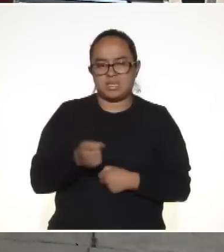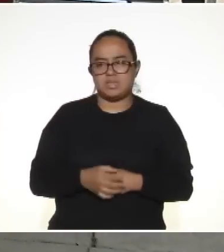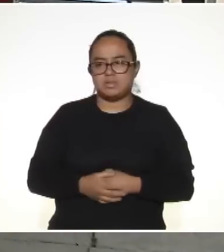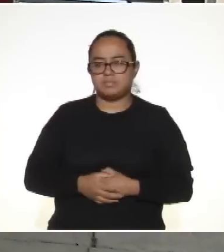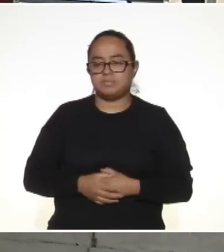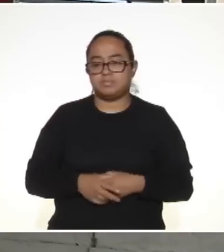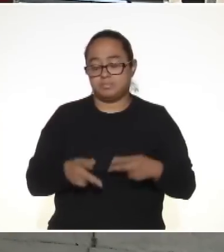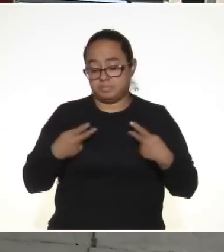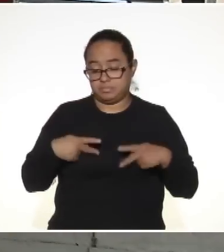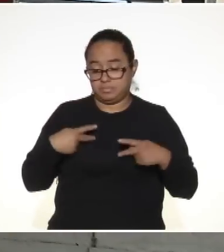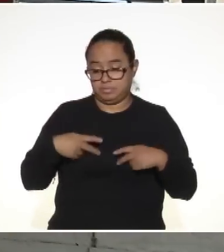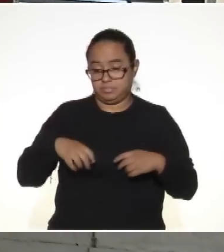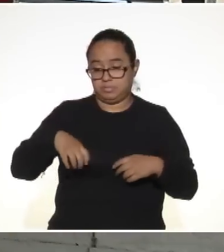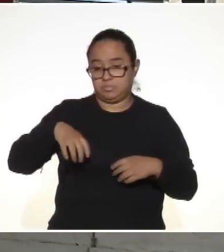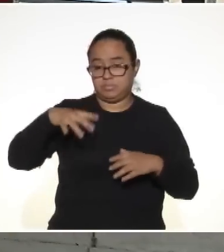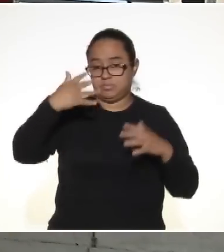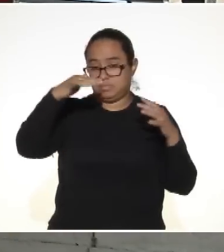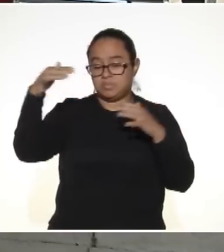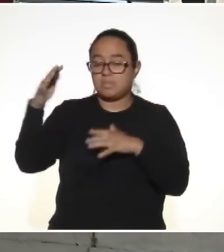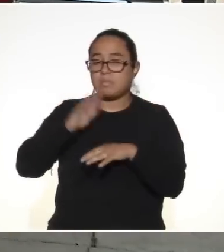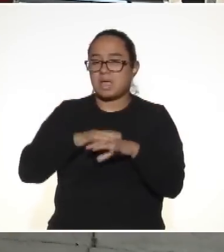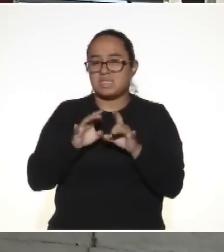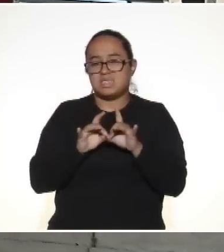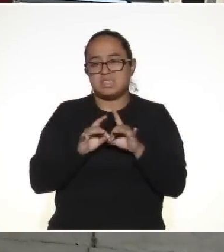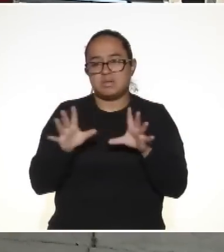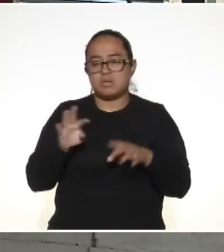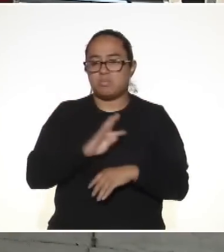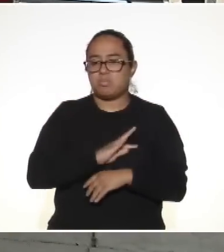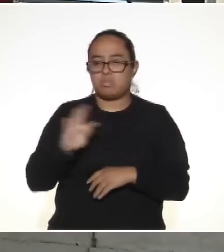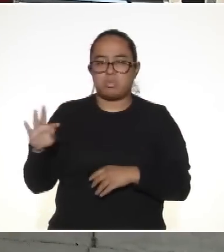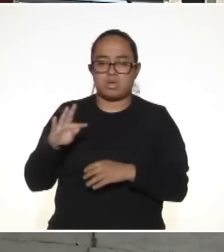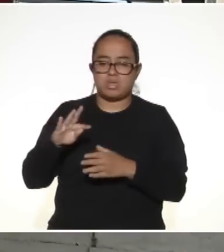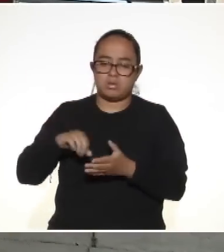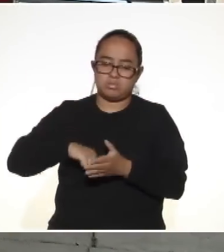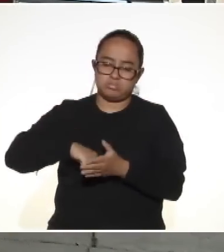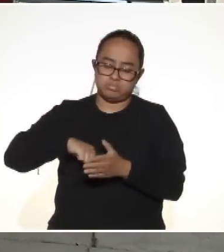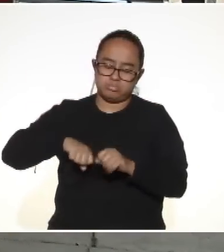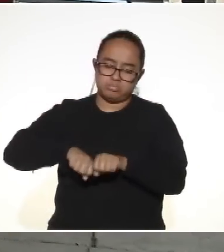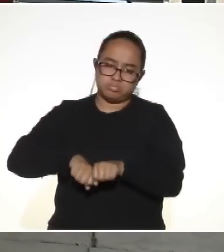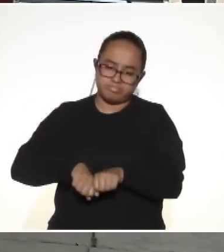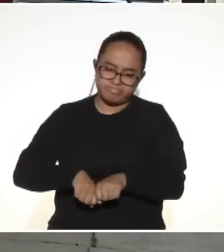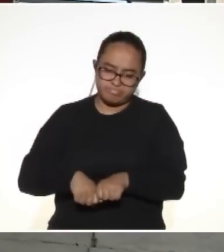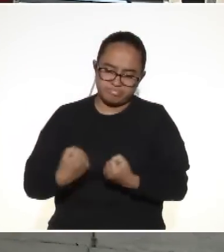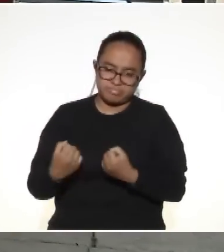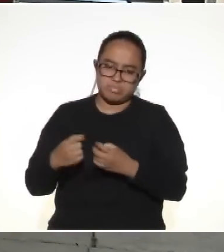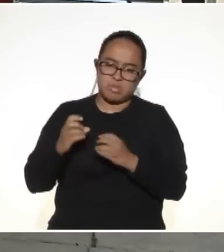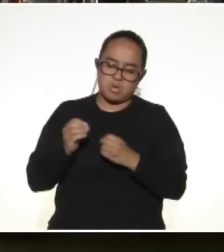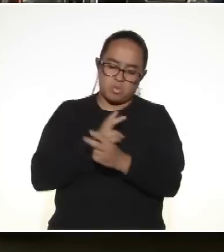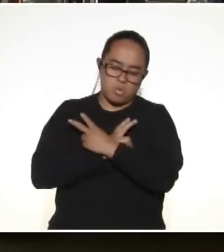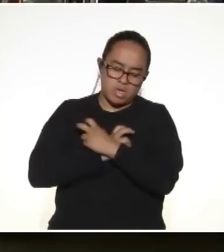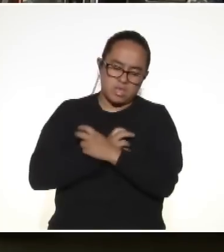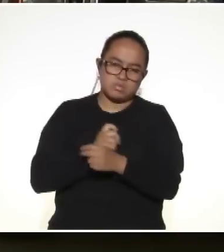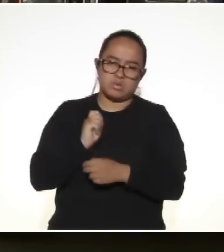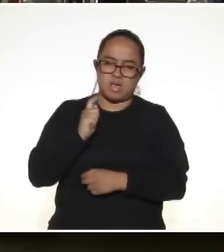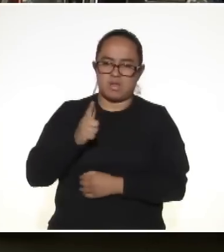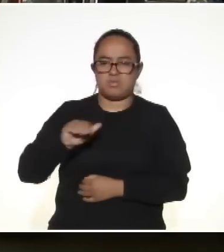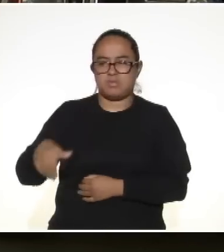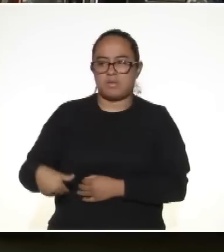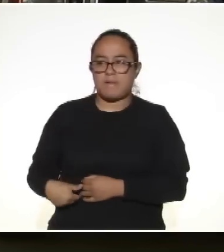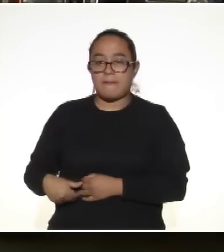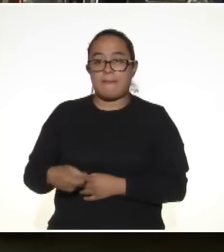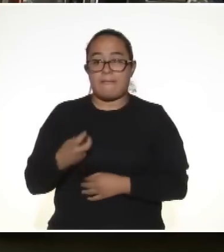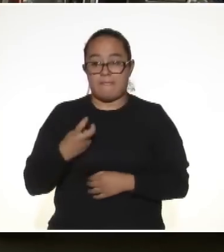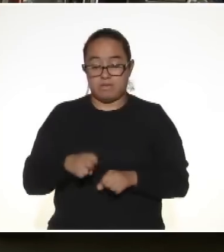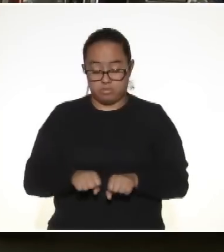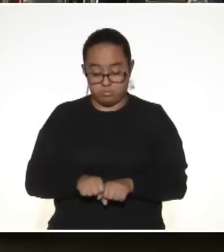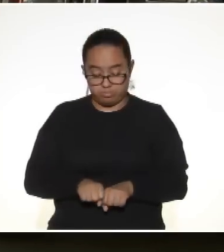Ok, los adultos mayores son las personas más susceptibles a sufrir una lesión en su sistema óseo. Normalmente este tipo de